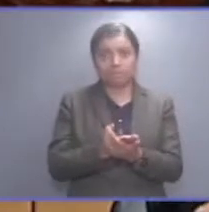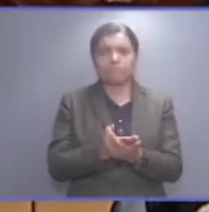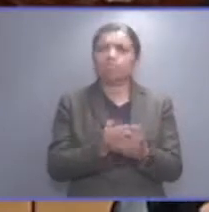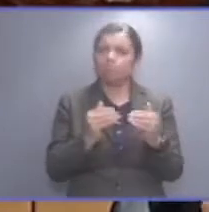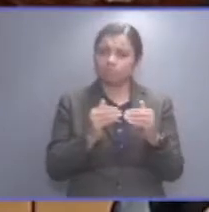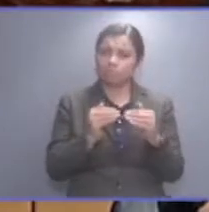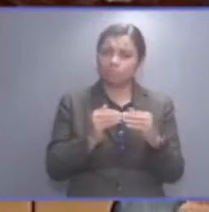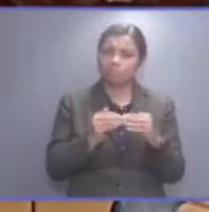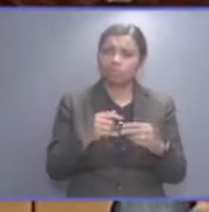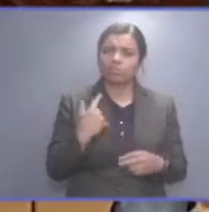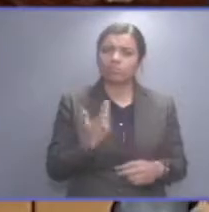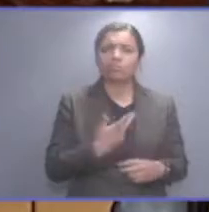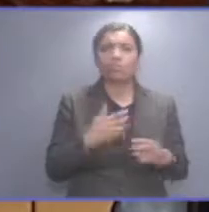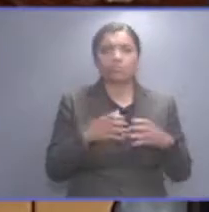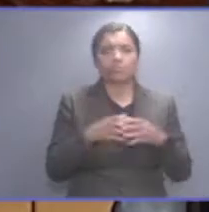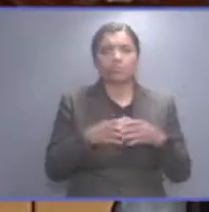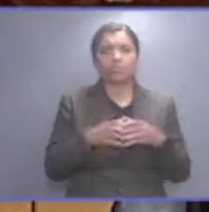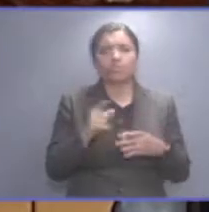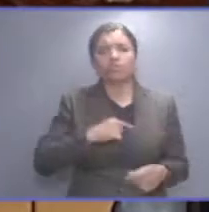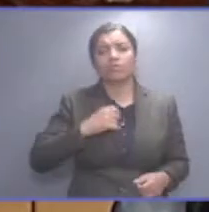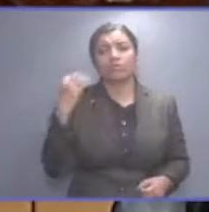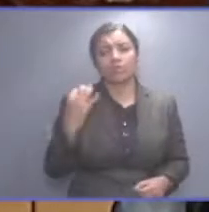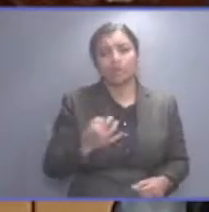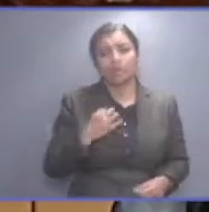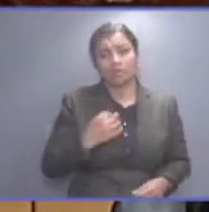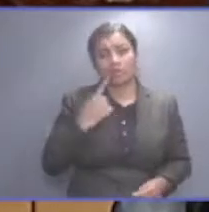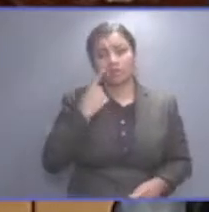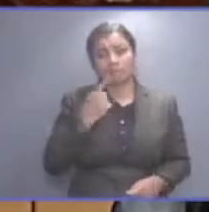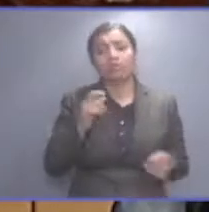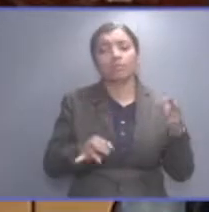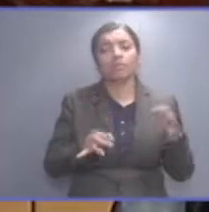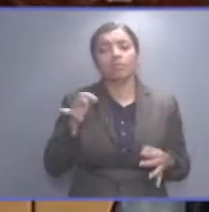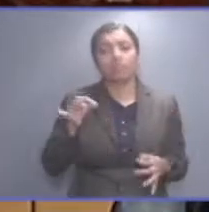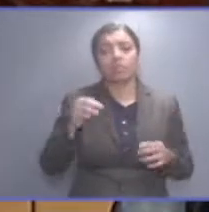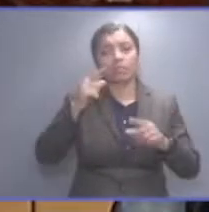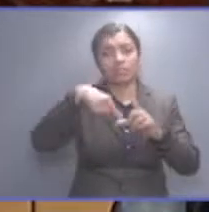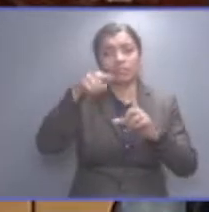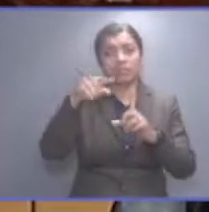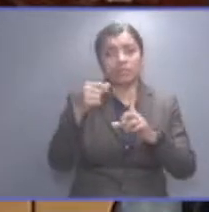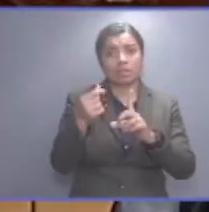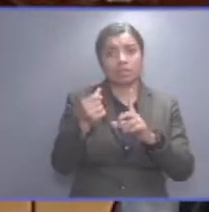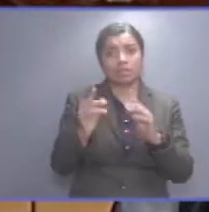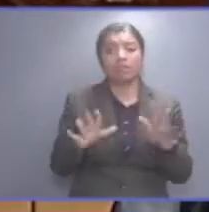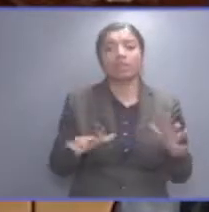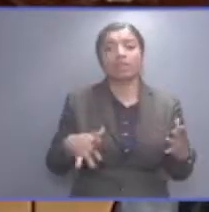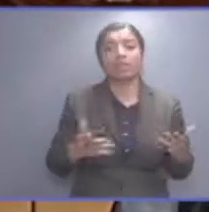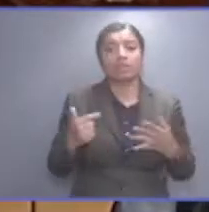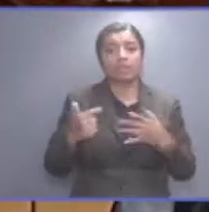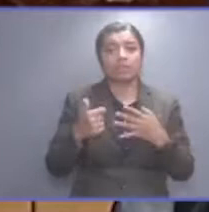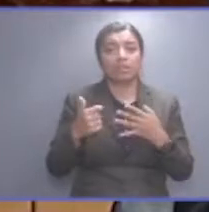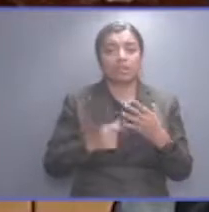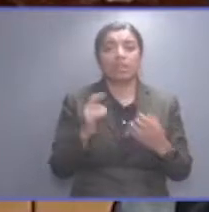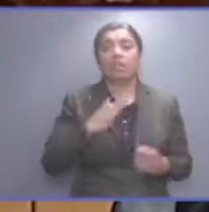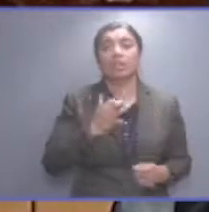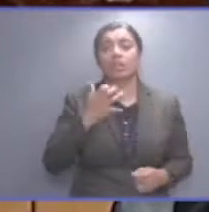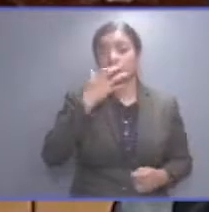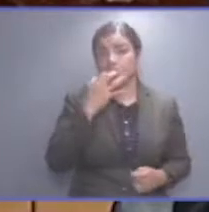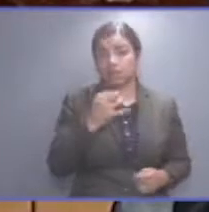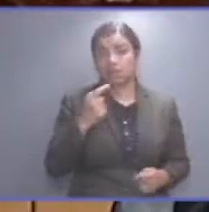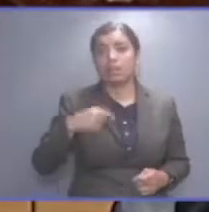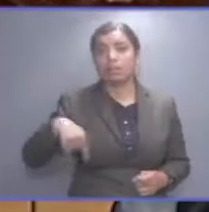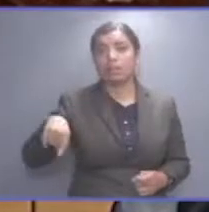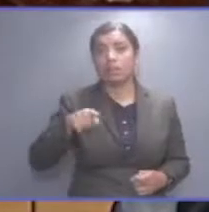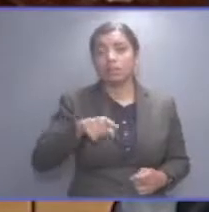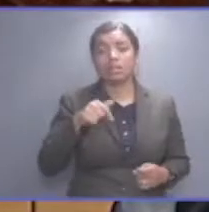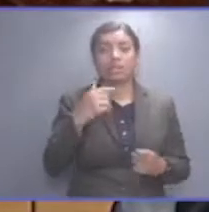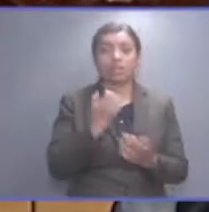También como comisión nuestro deber es velar por esa justicia financiera, es velar porque las leyes realmente vayan acorde a